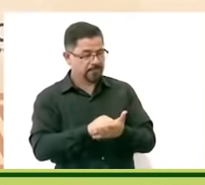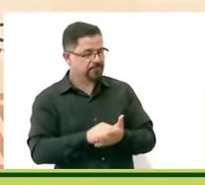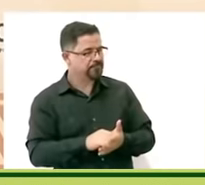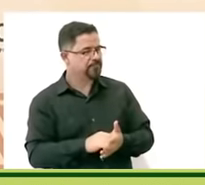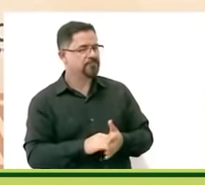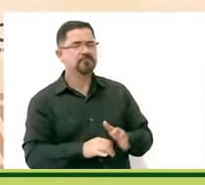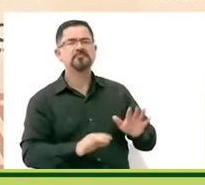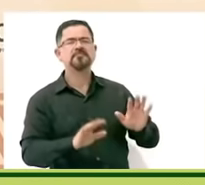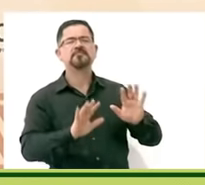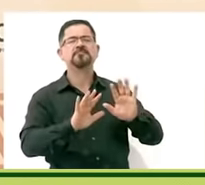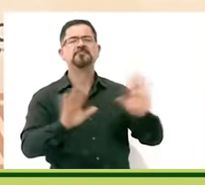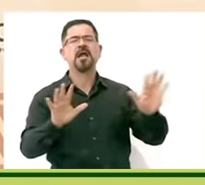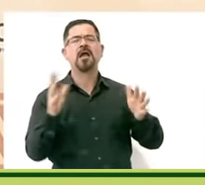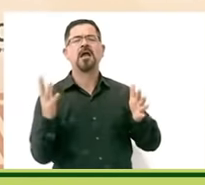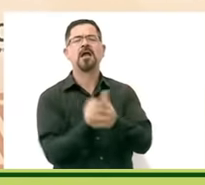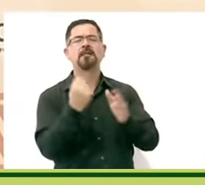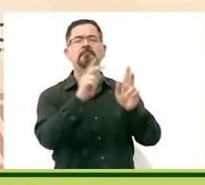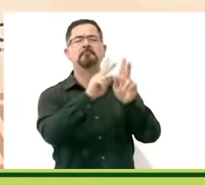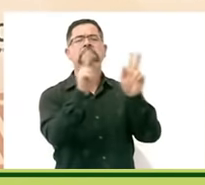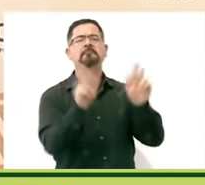en paz.